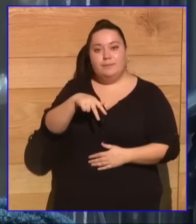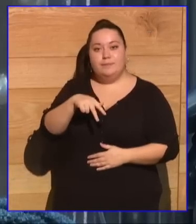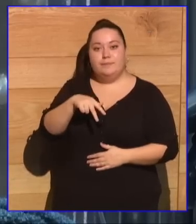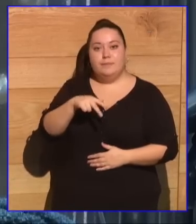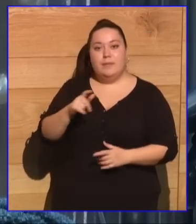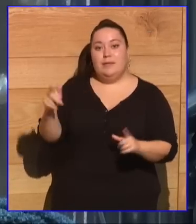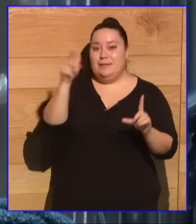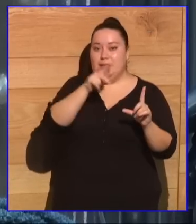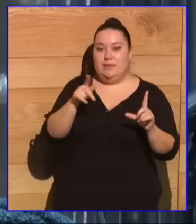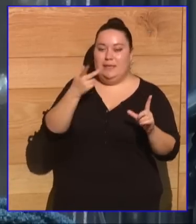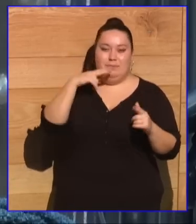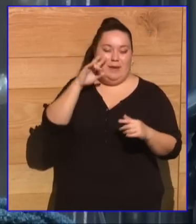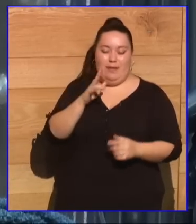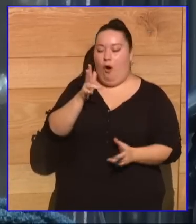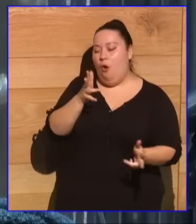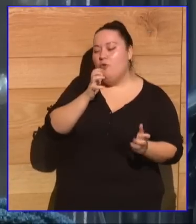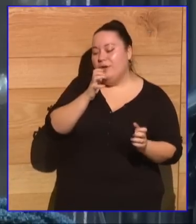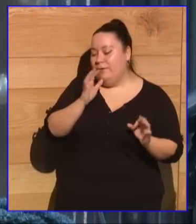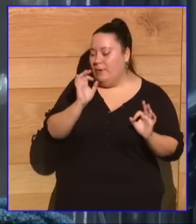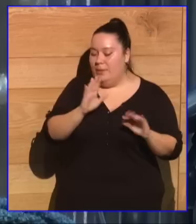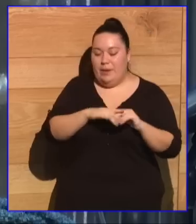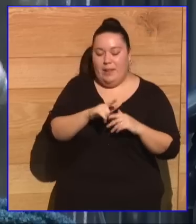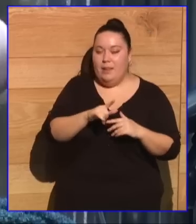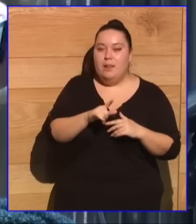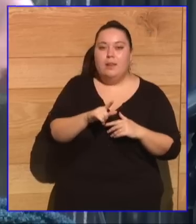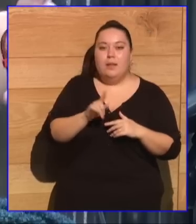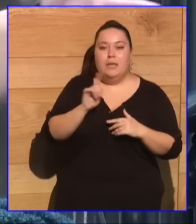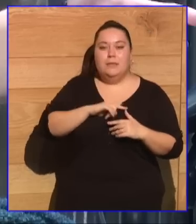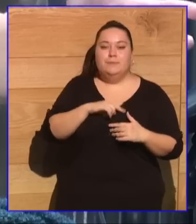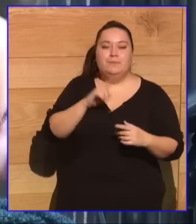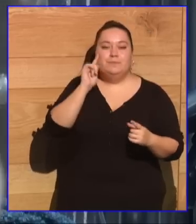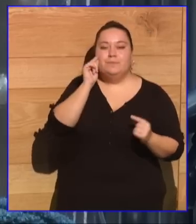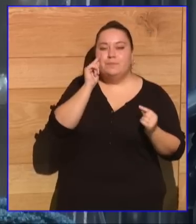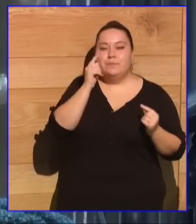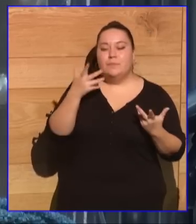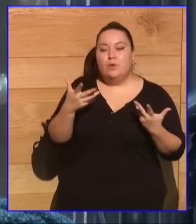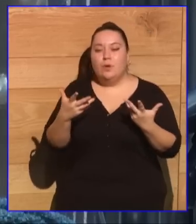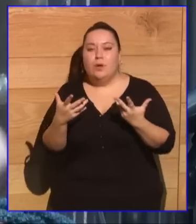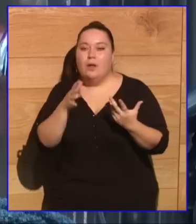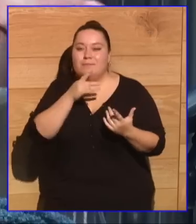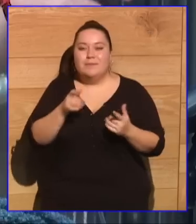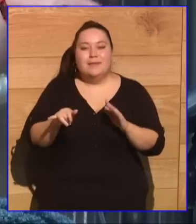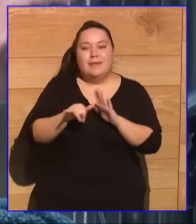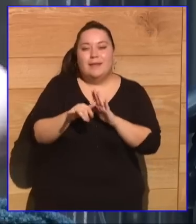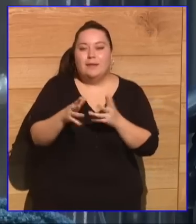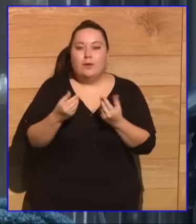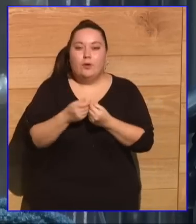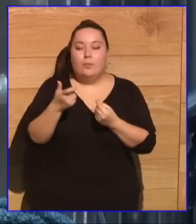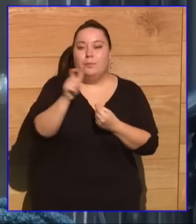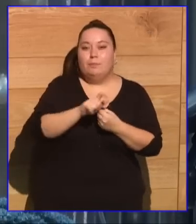una experiencia terribilísima para él, se da cuenta de que se junta cada vez más con los que hacen de